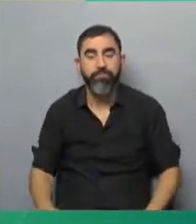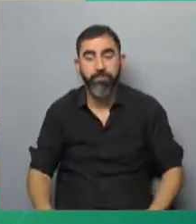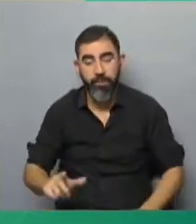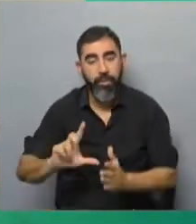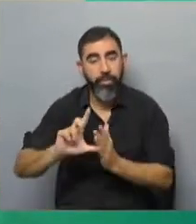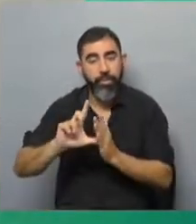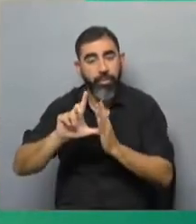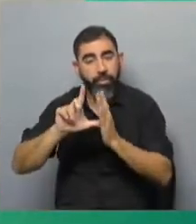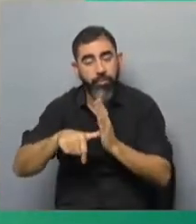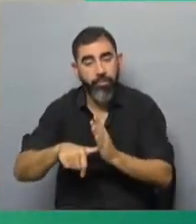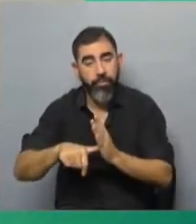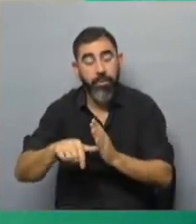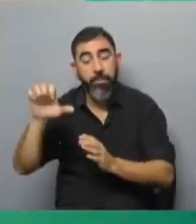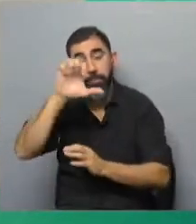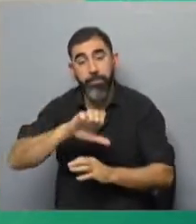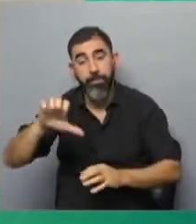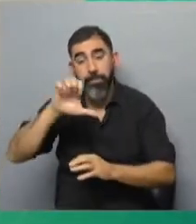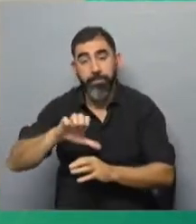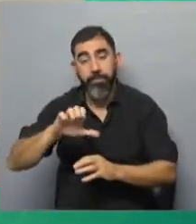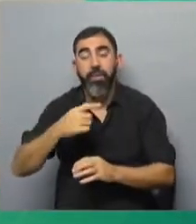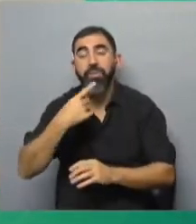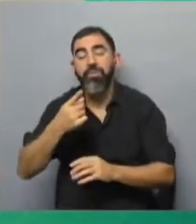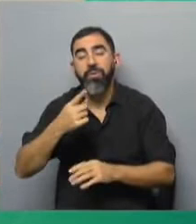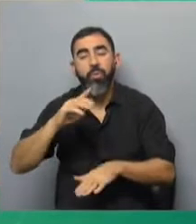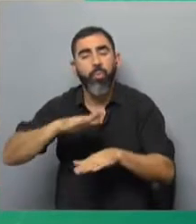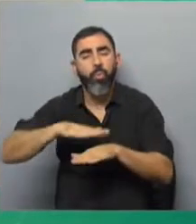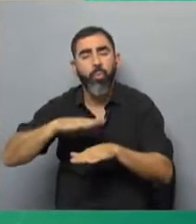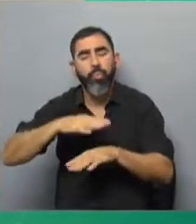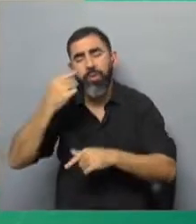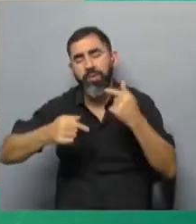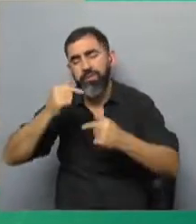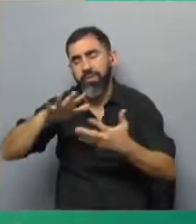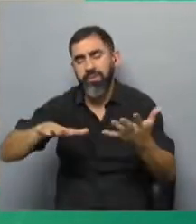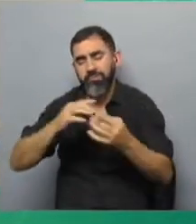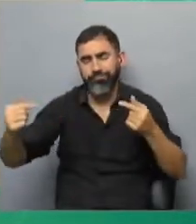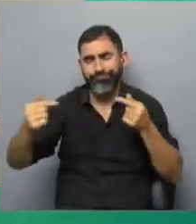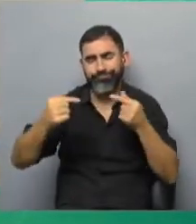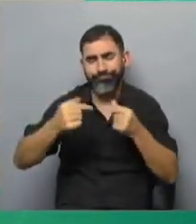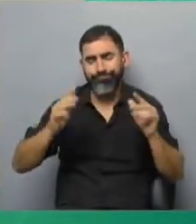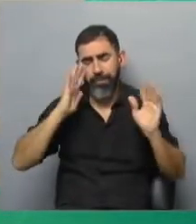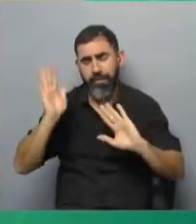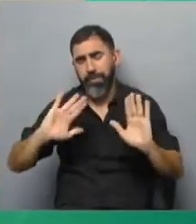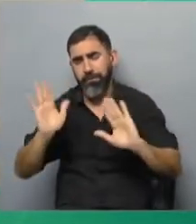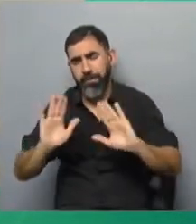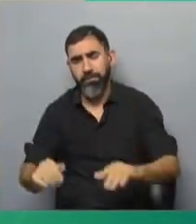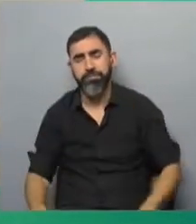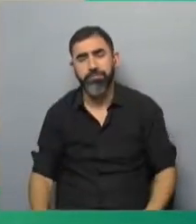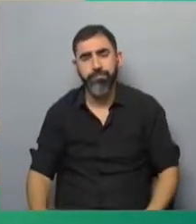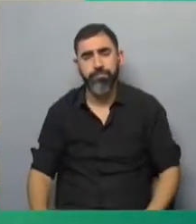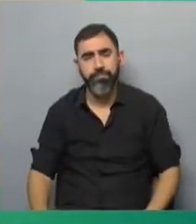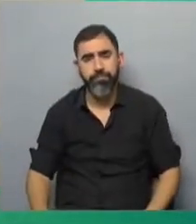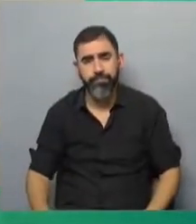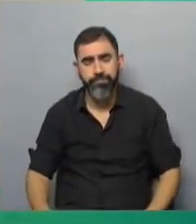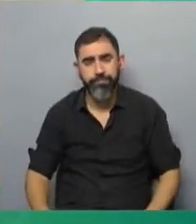demora la empresa la empezó a atribuir a distintas circunstancias que eran contradictorias entre sí, lo cual